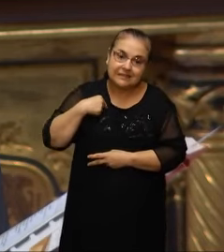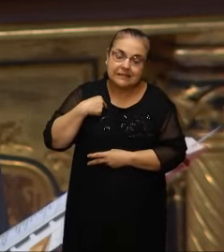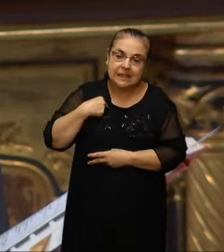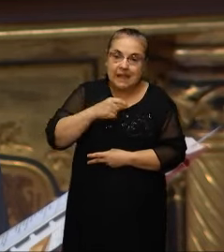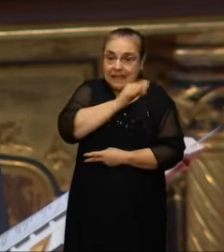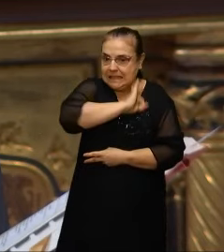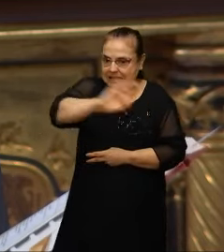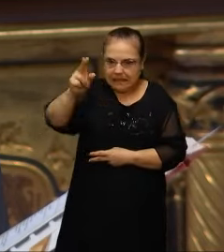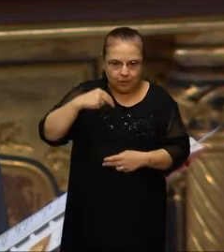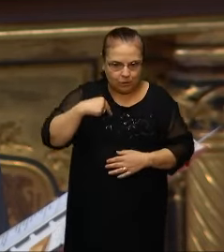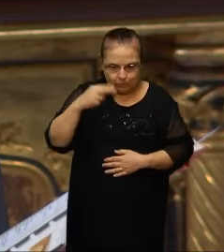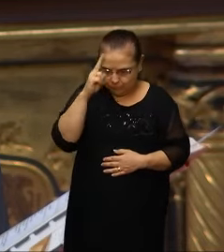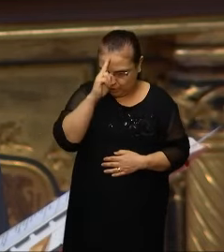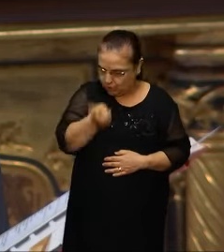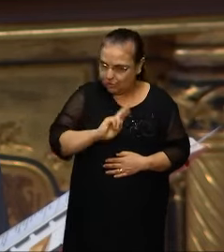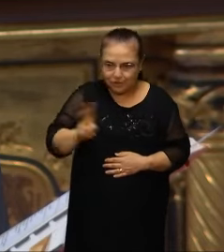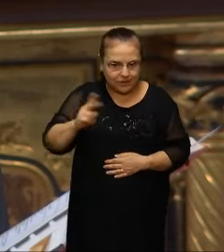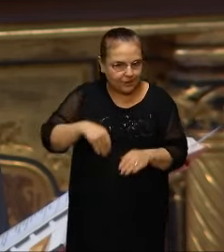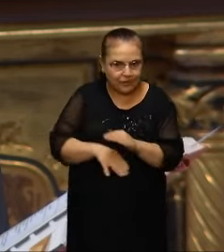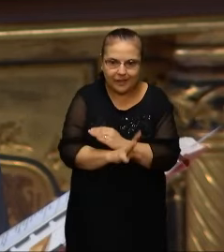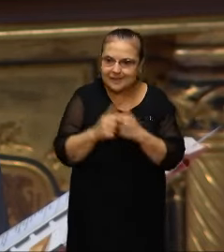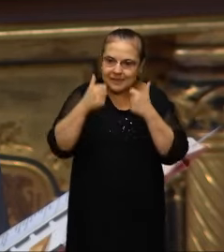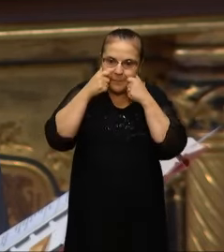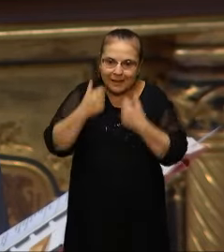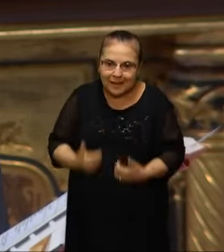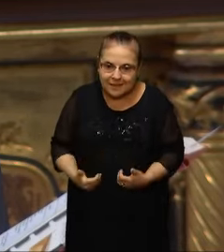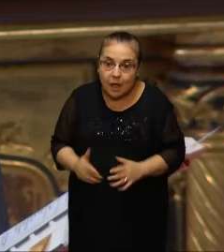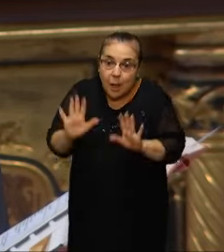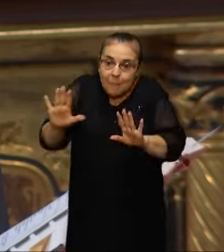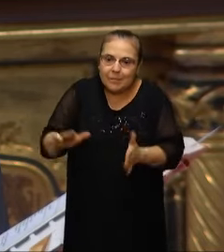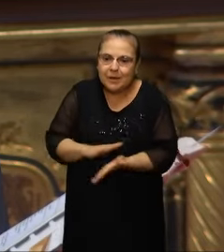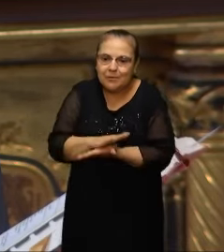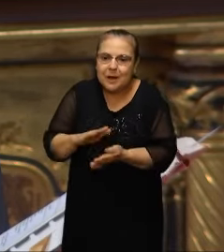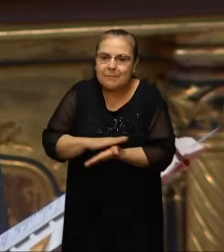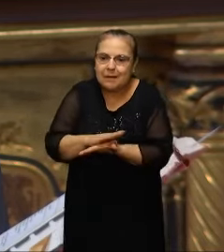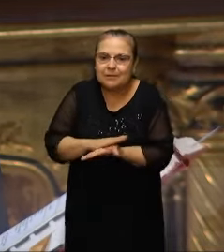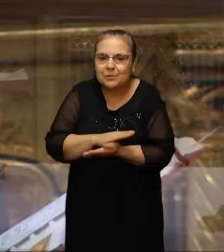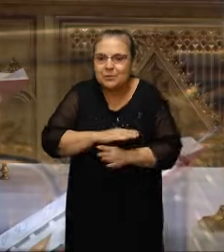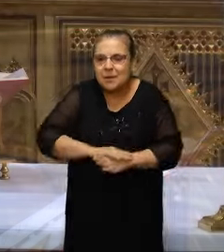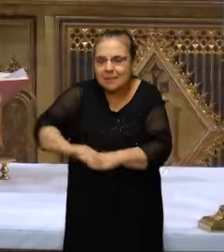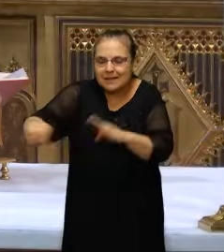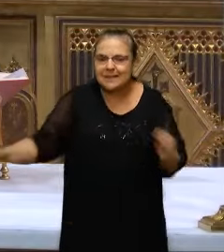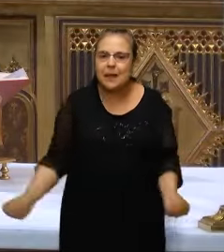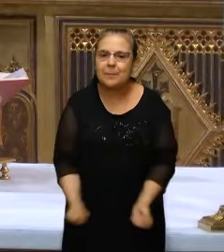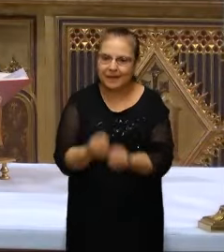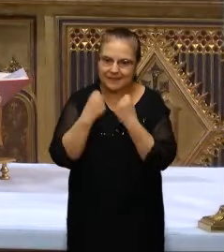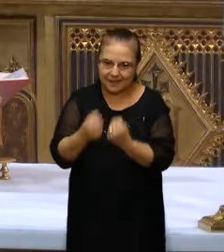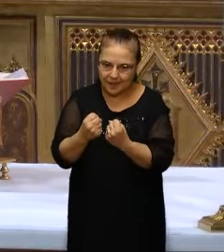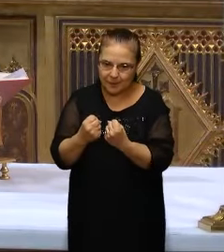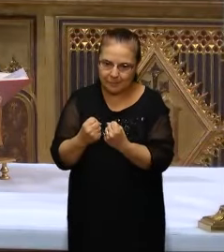del señor señor no soy digno de que entres en mi casa una palabra